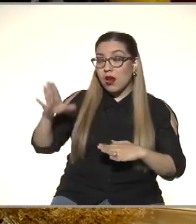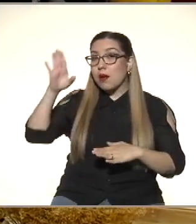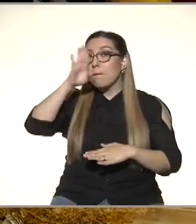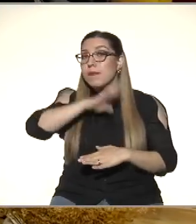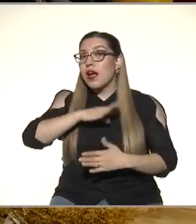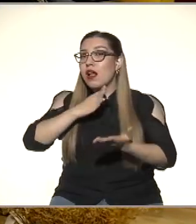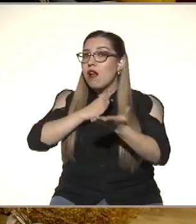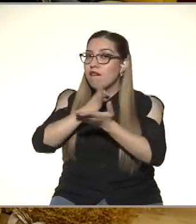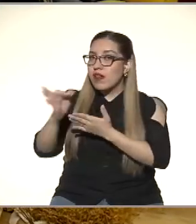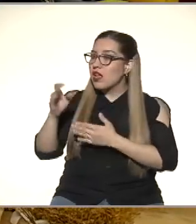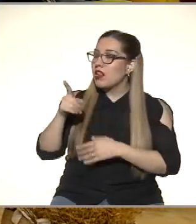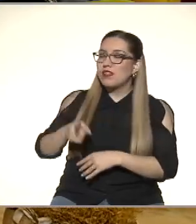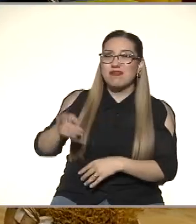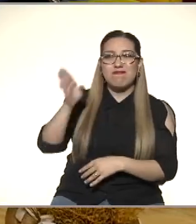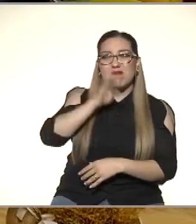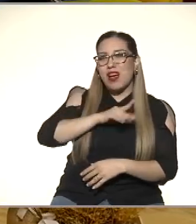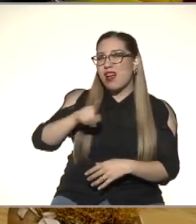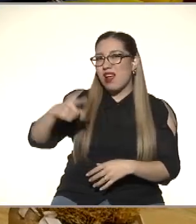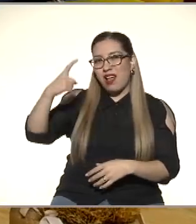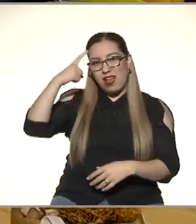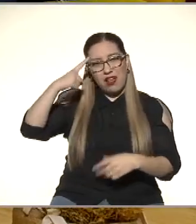alguna patología, es sociópata, es